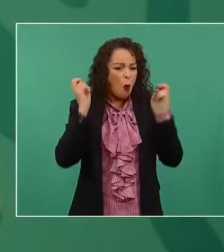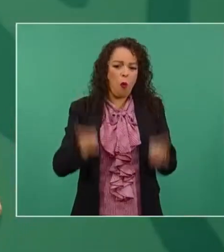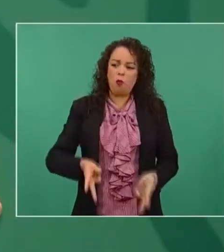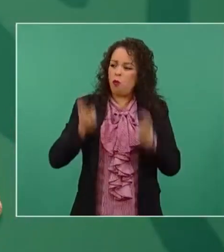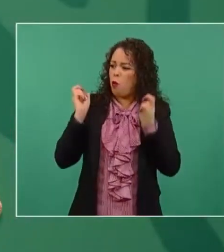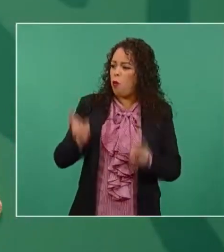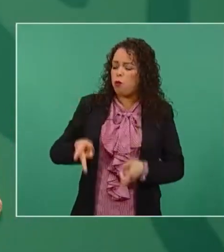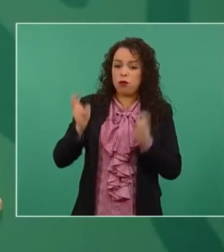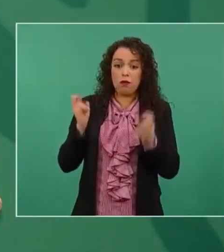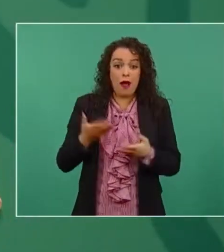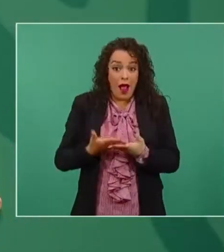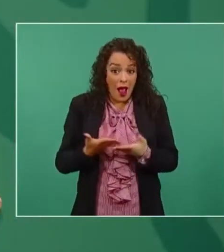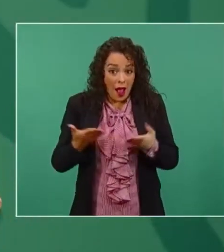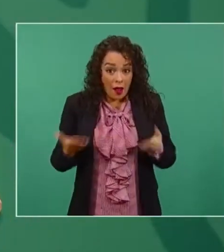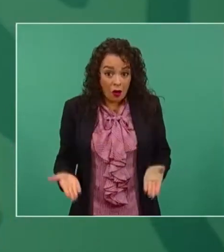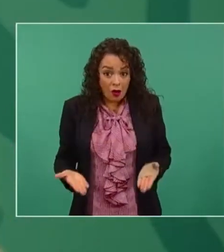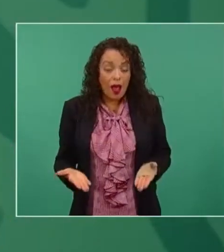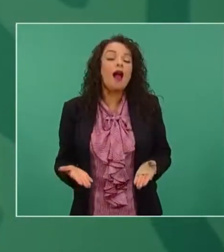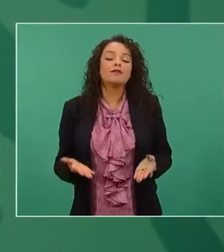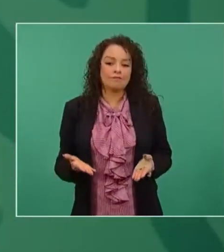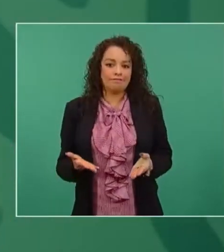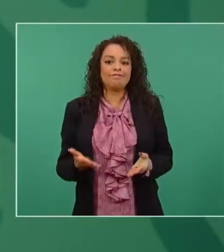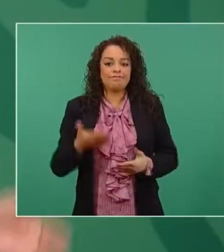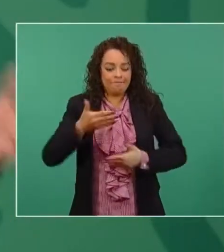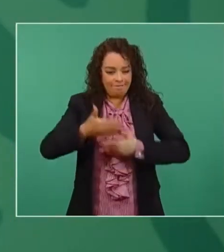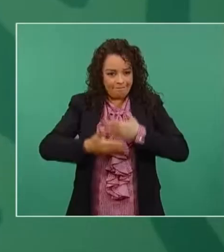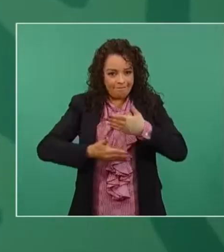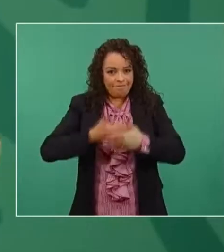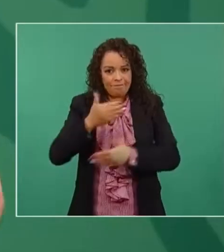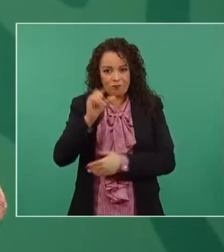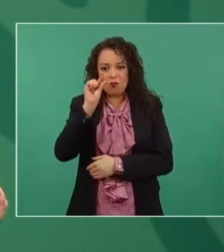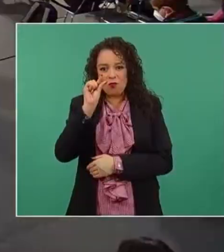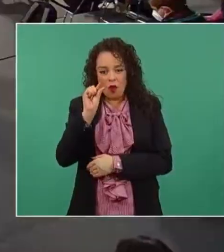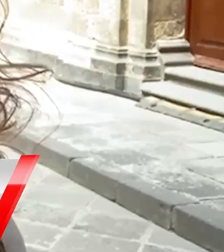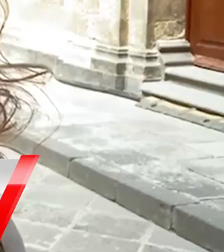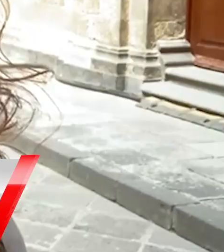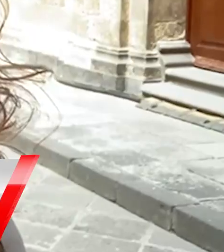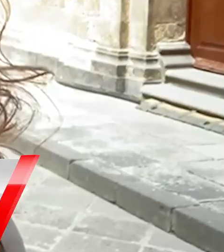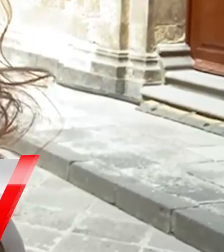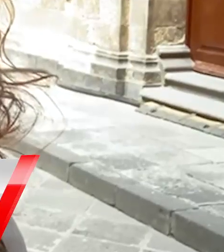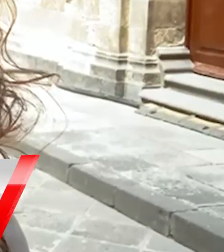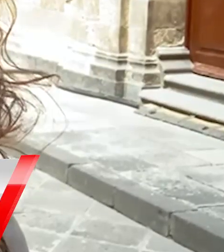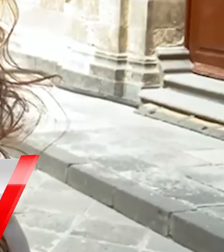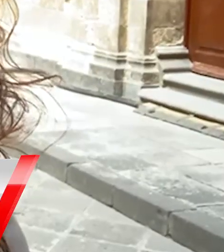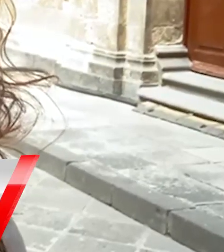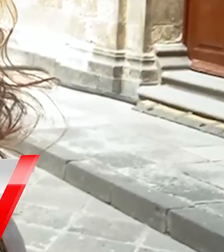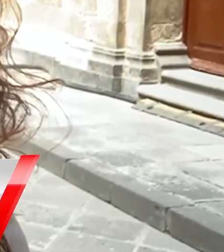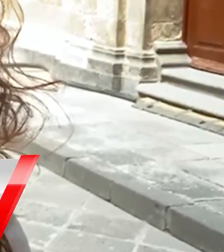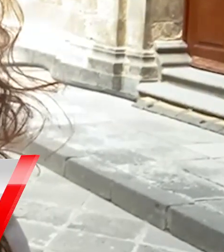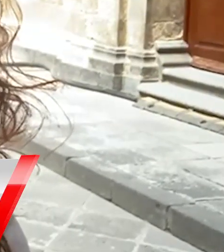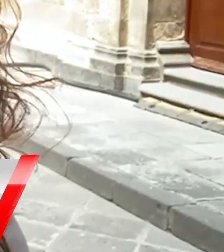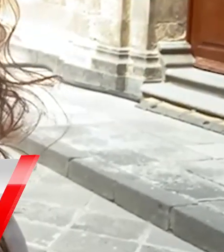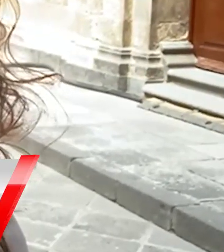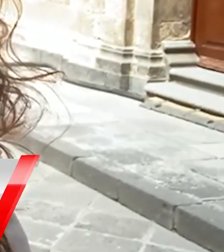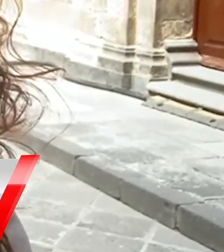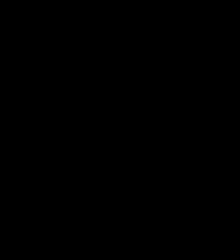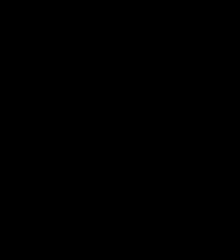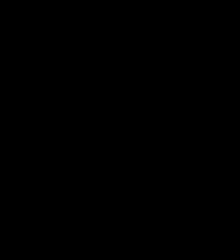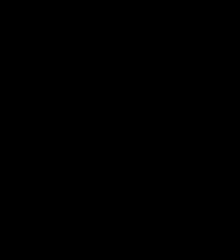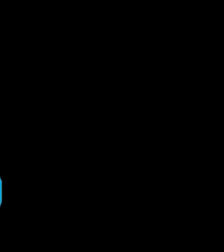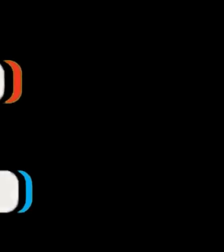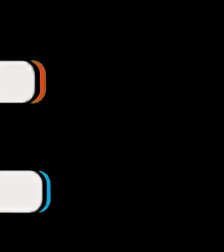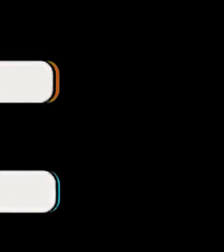no tendrá otro tipo de expresión porque es muy tímido y prefiere pasarlo con su familia. Estos fueron los temas principales para Luces del Siglo. Dalila Escobar.